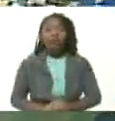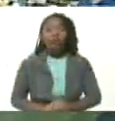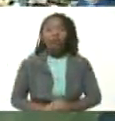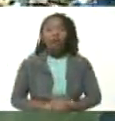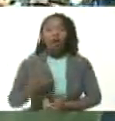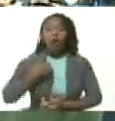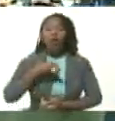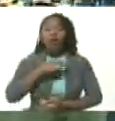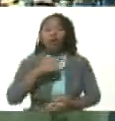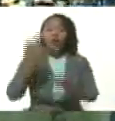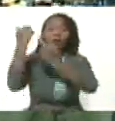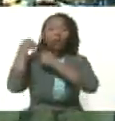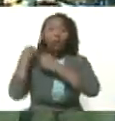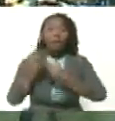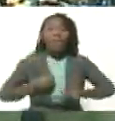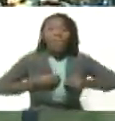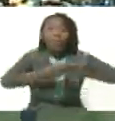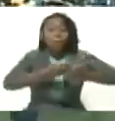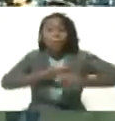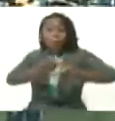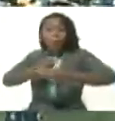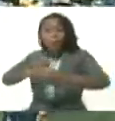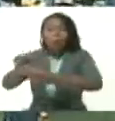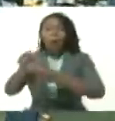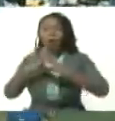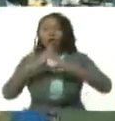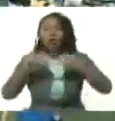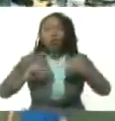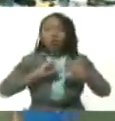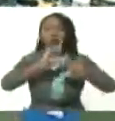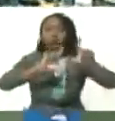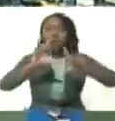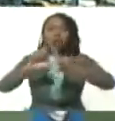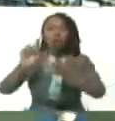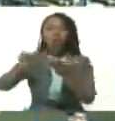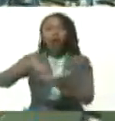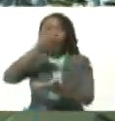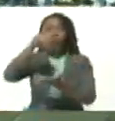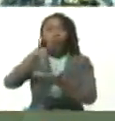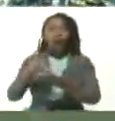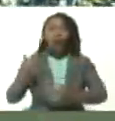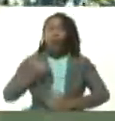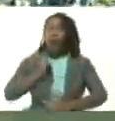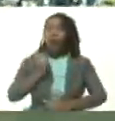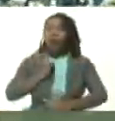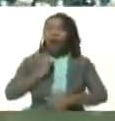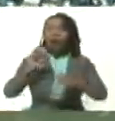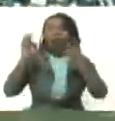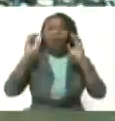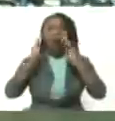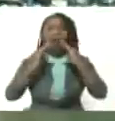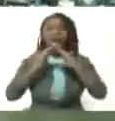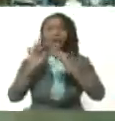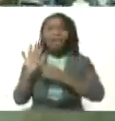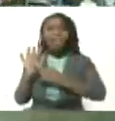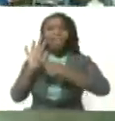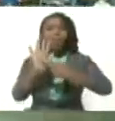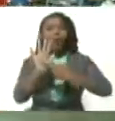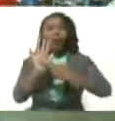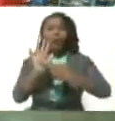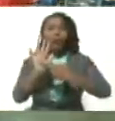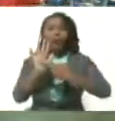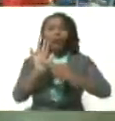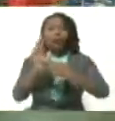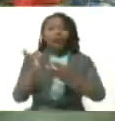nos encargamos de distribuirle a todos los laboratorios nacionales y a cualquier casa de representación que nos den